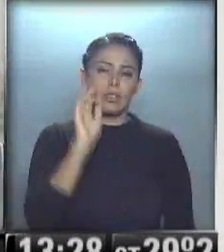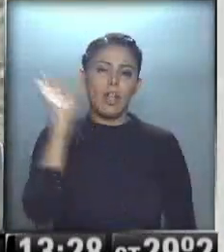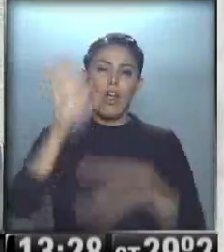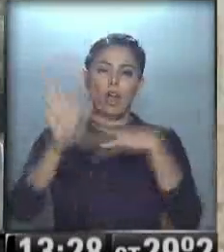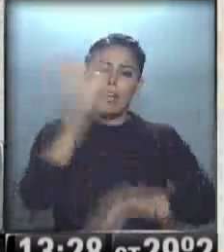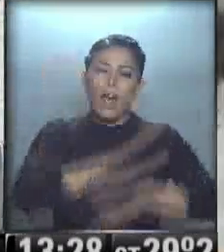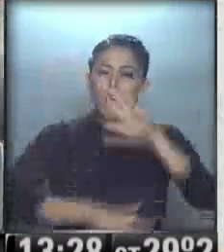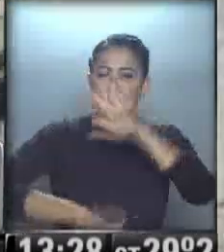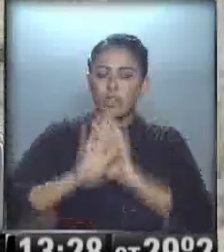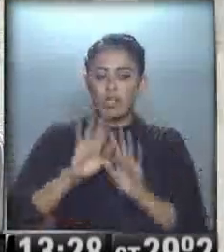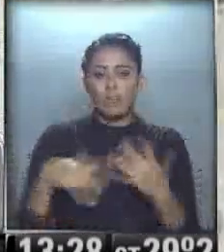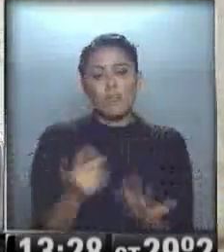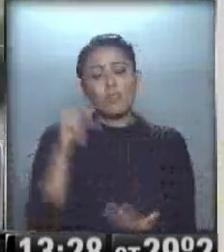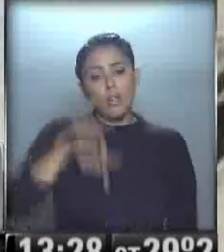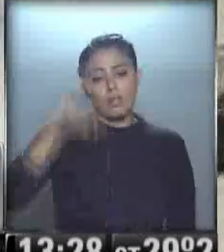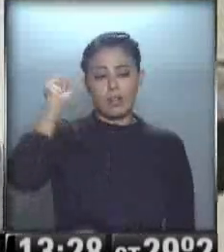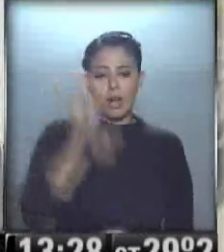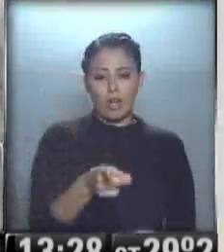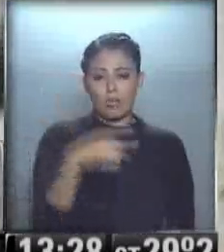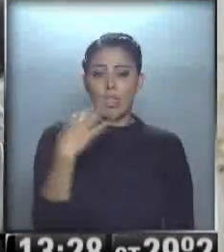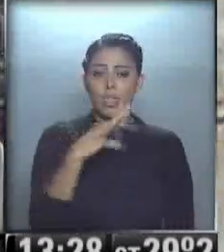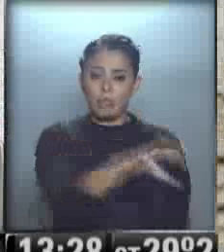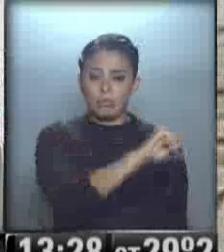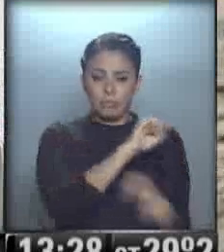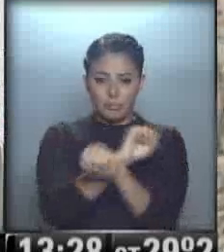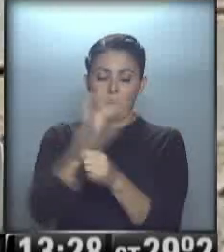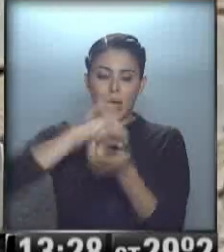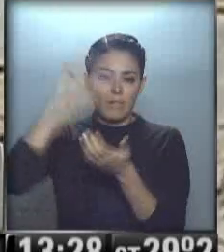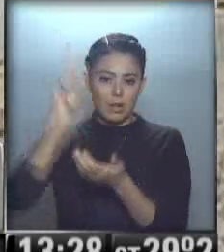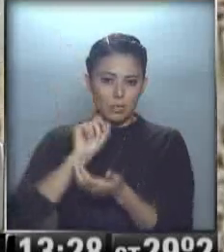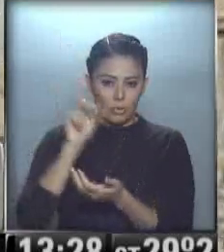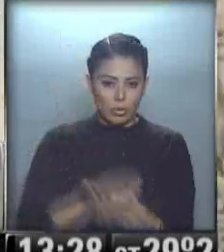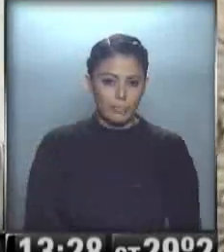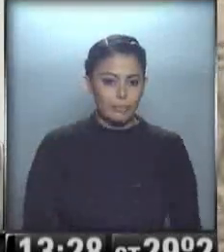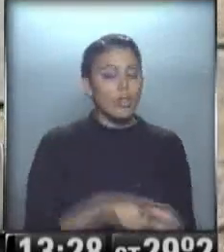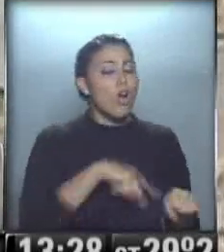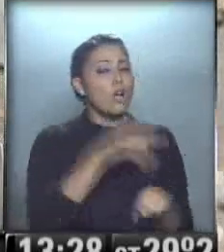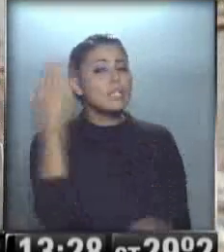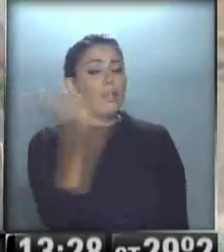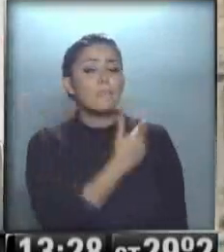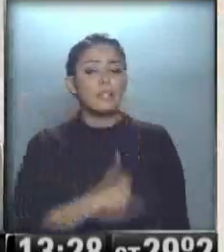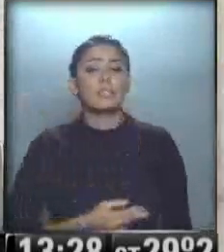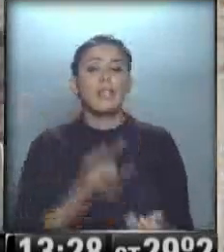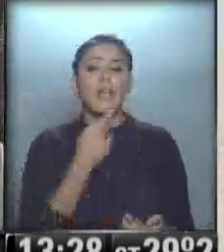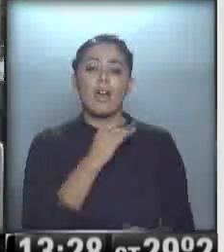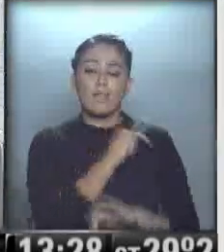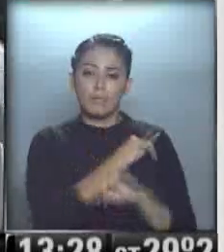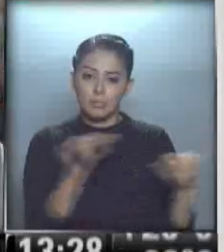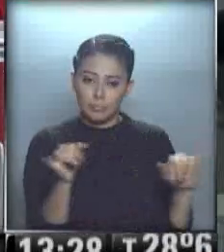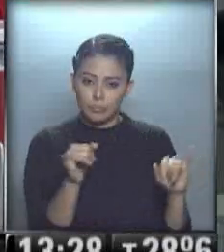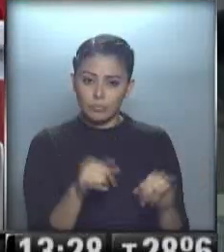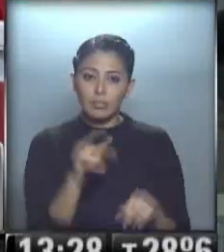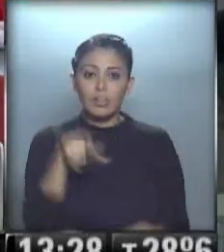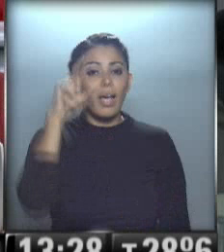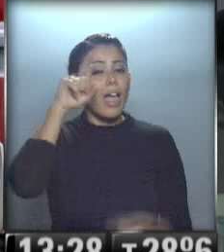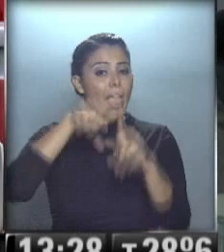movilizaciones y por eso es que pesa sobre él una orden de captura en Venezuela así en las últimas horas madura reiteró que este